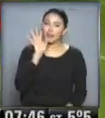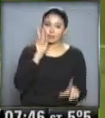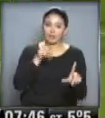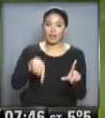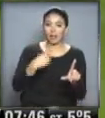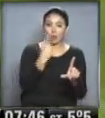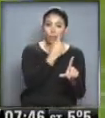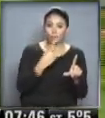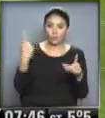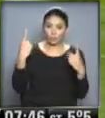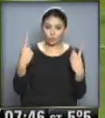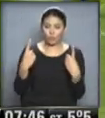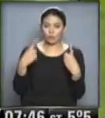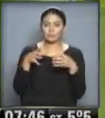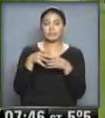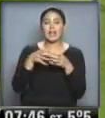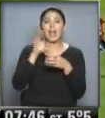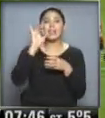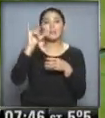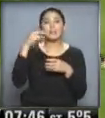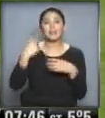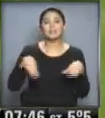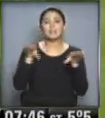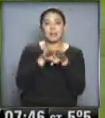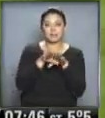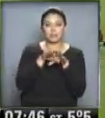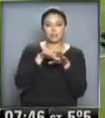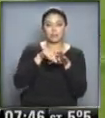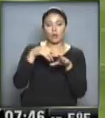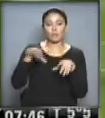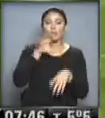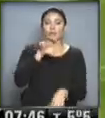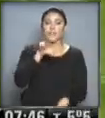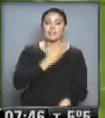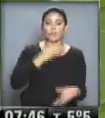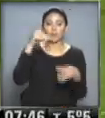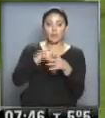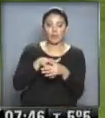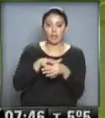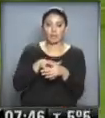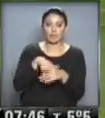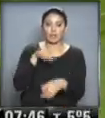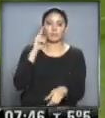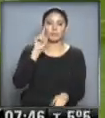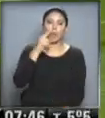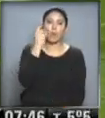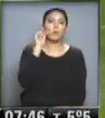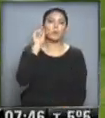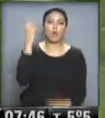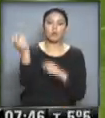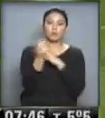el 1-1, Independiente que se despide con un empate en la provincia de Santa Fe, Lucas Muñi en contra, Emanuel